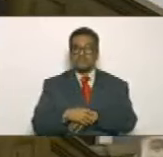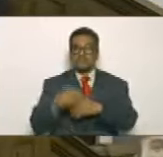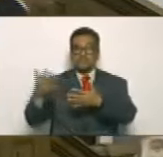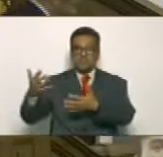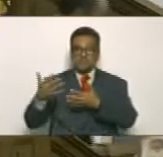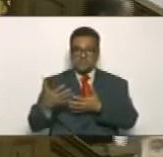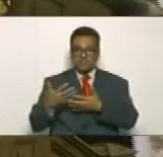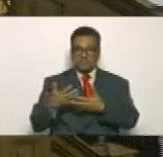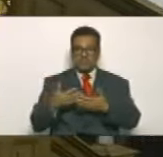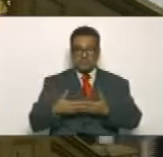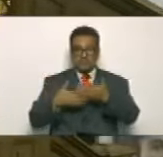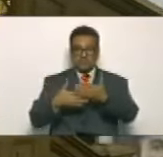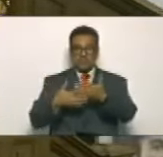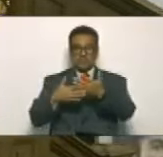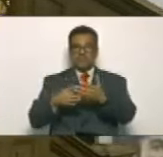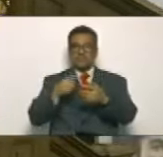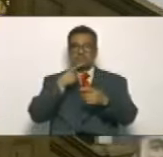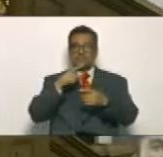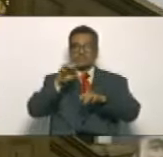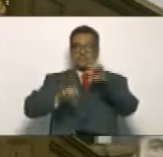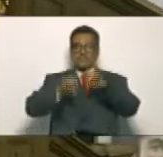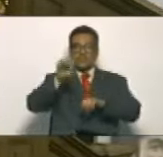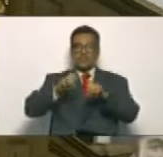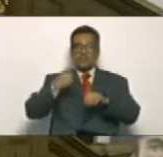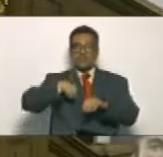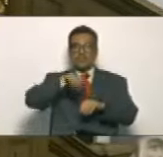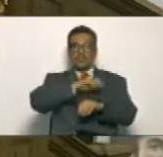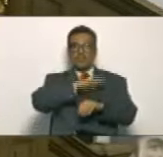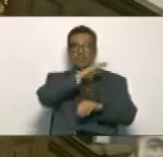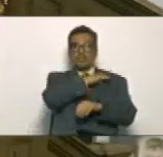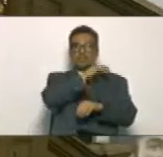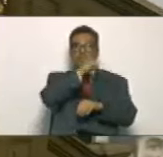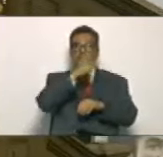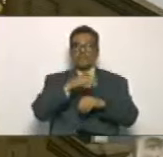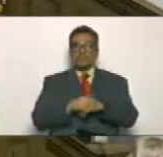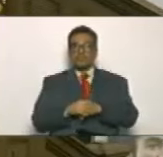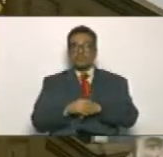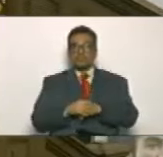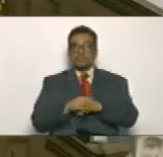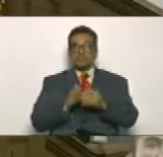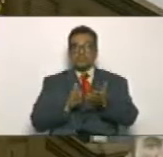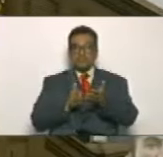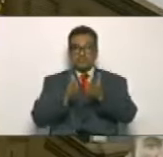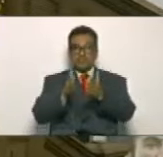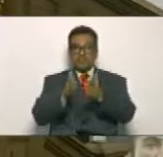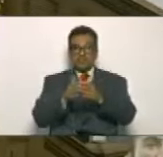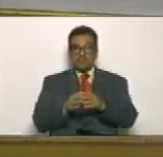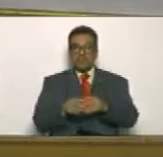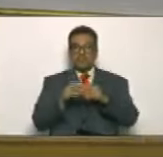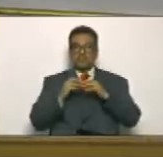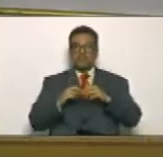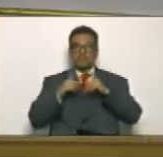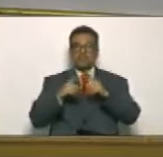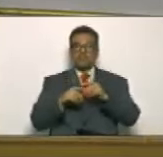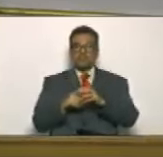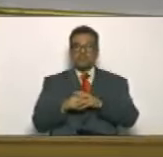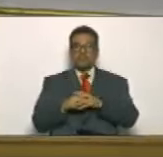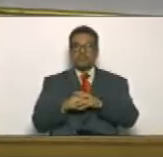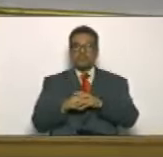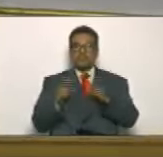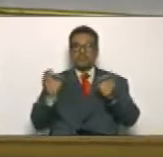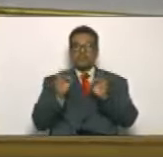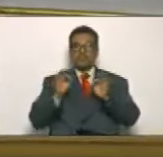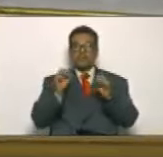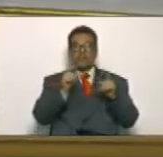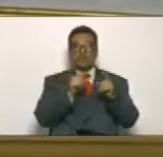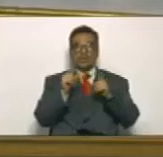Recibida la propuesta y bueno, será evaluada por nuestra junta directiva y canalizada oportunamente. No hay más nadie